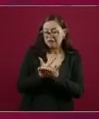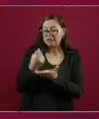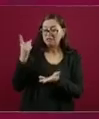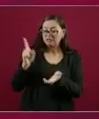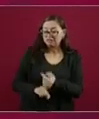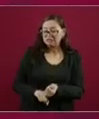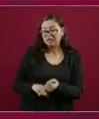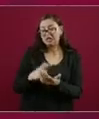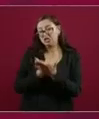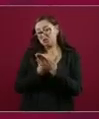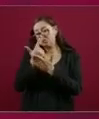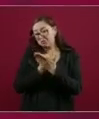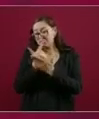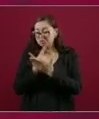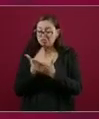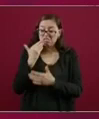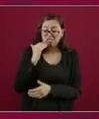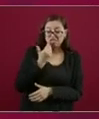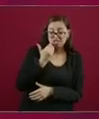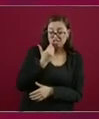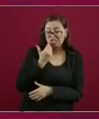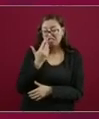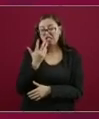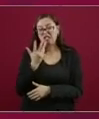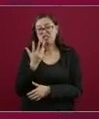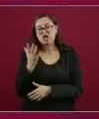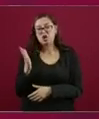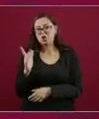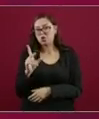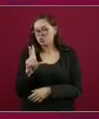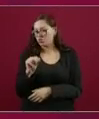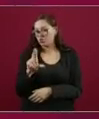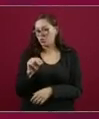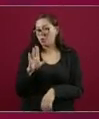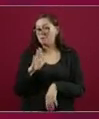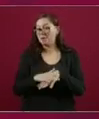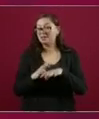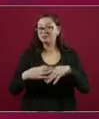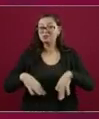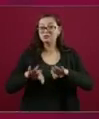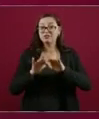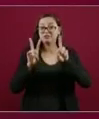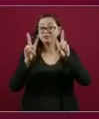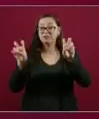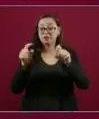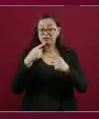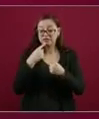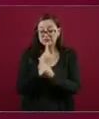haber en el manejo del dinero sino la seguridad